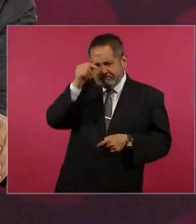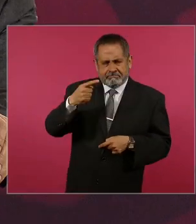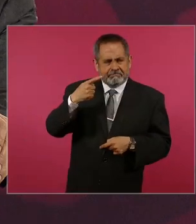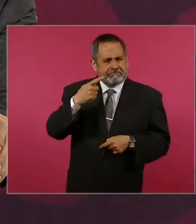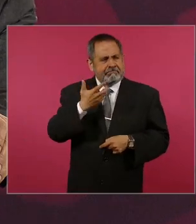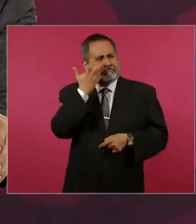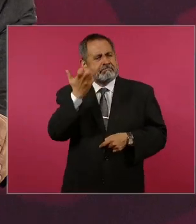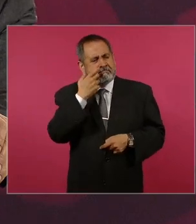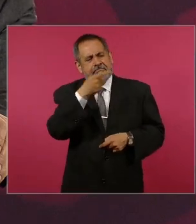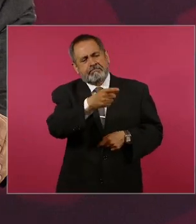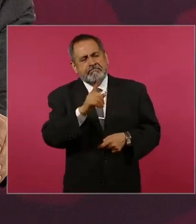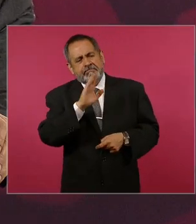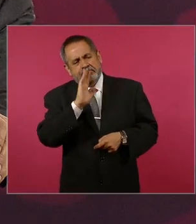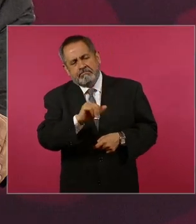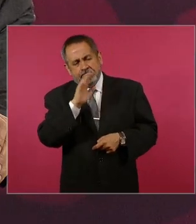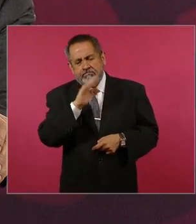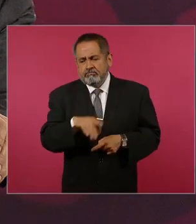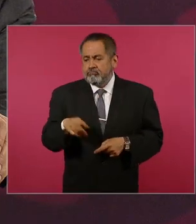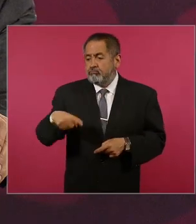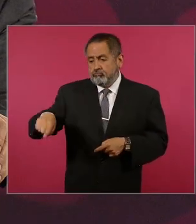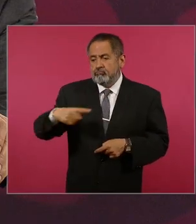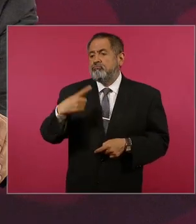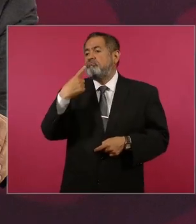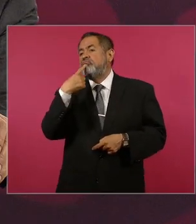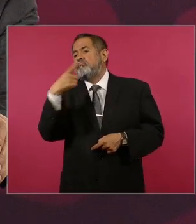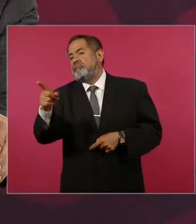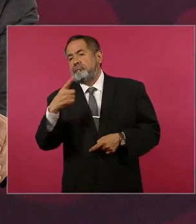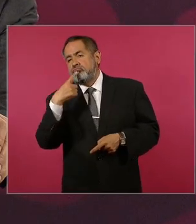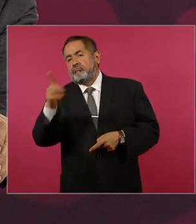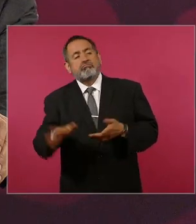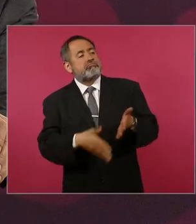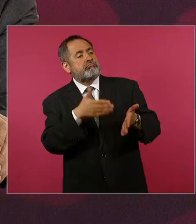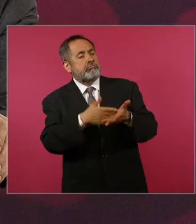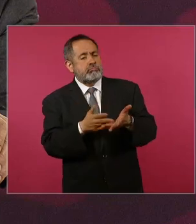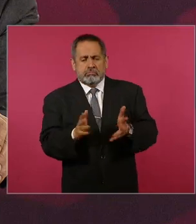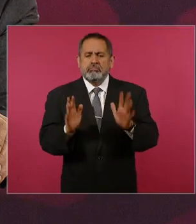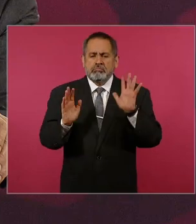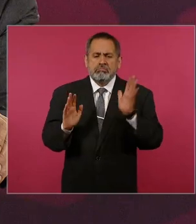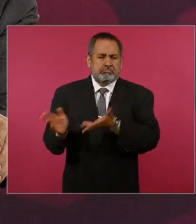de recursos de inconformidad,